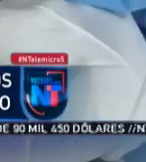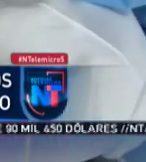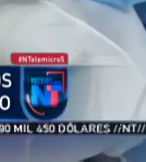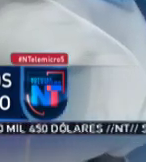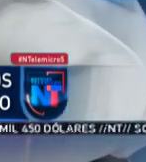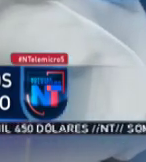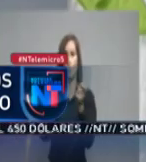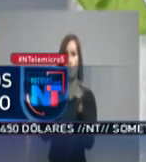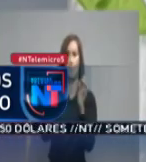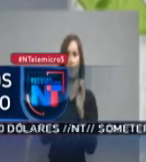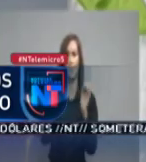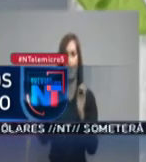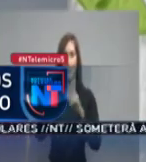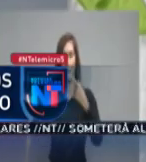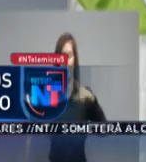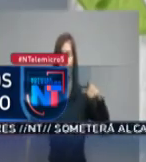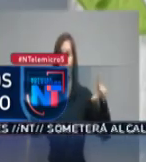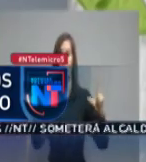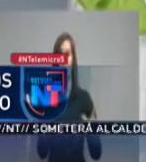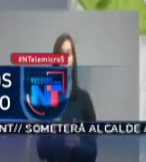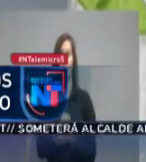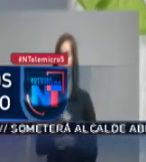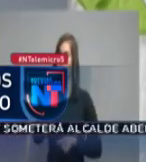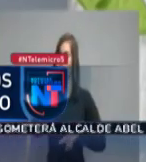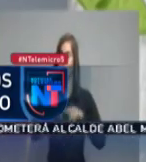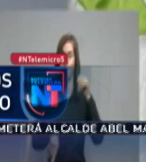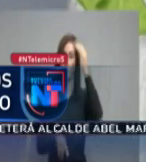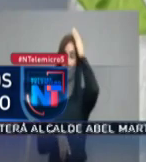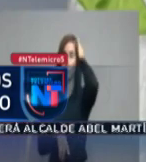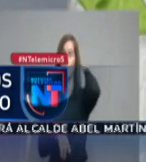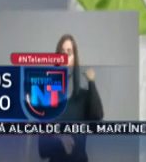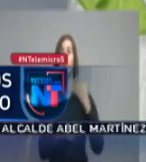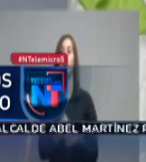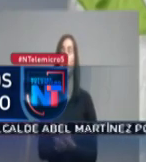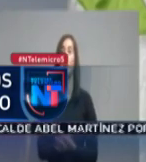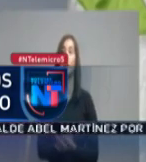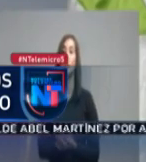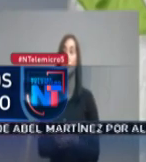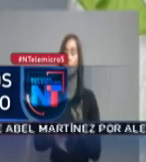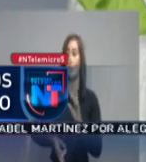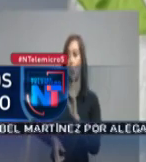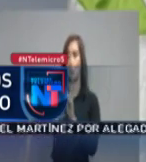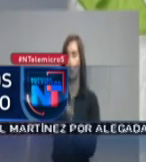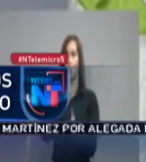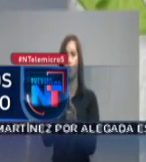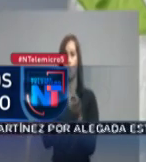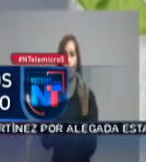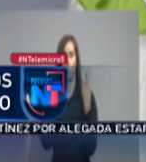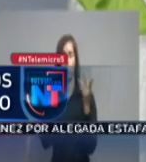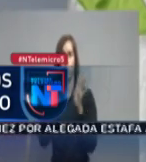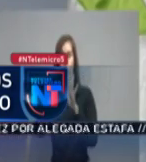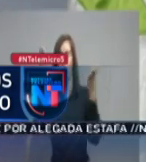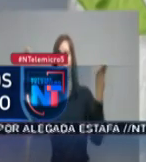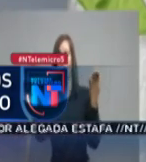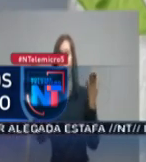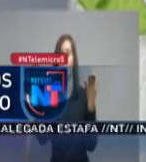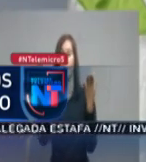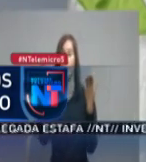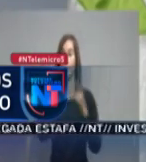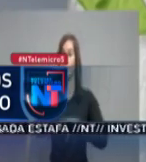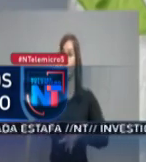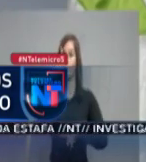parecer derivado del COVID-19. Se trata de 2 menores, una en Santiago y otra en Santo